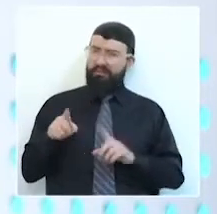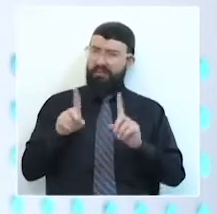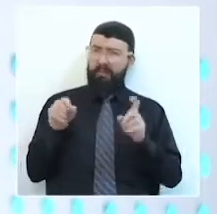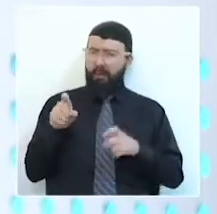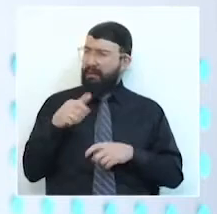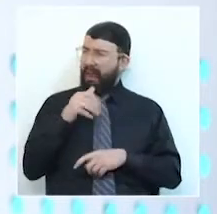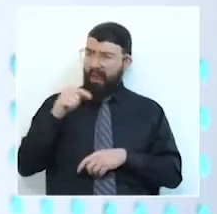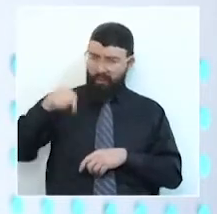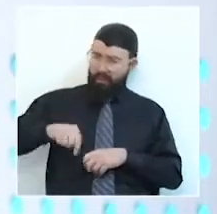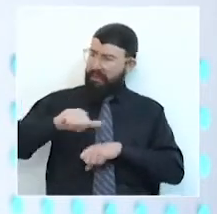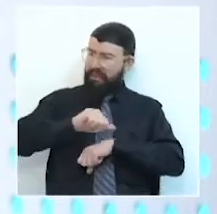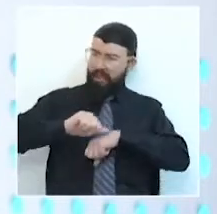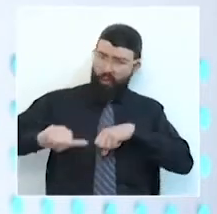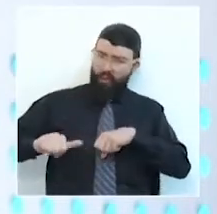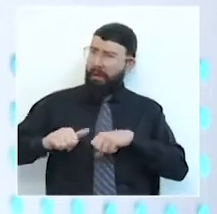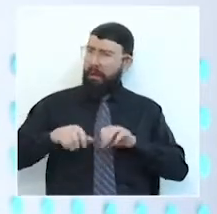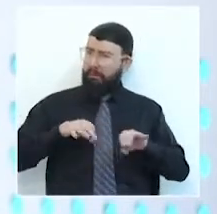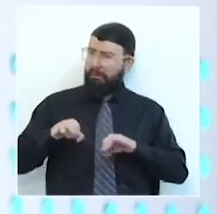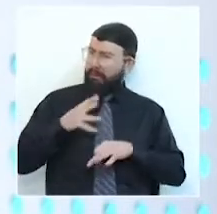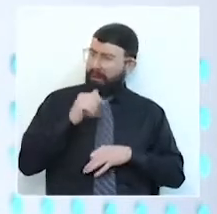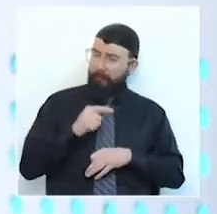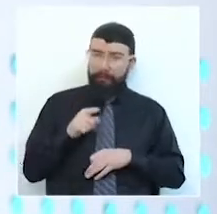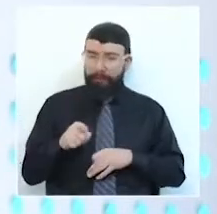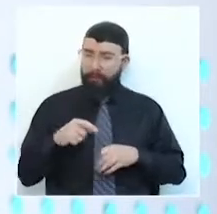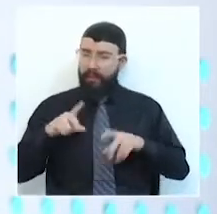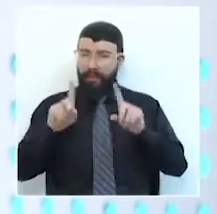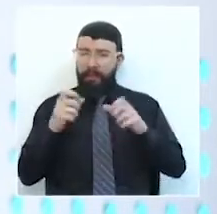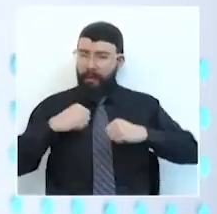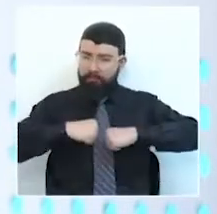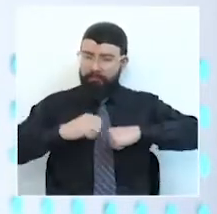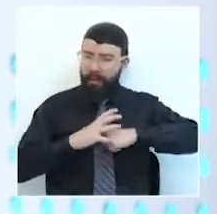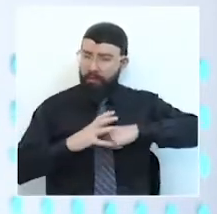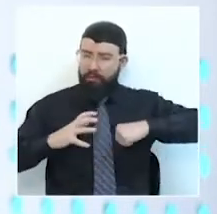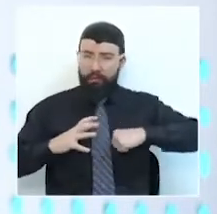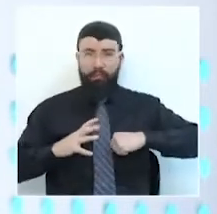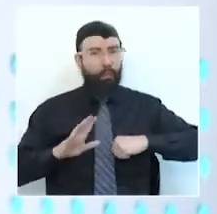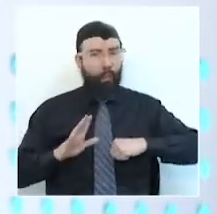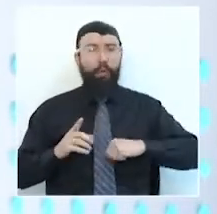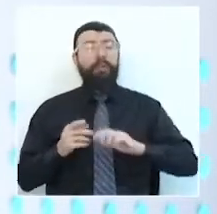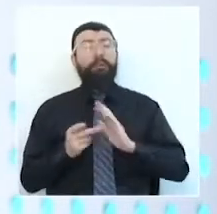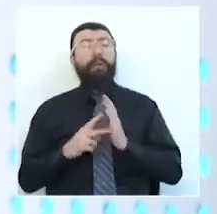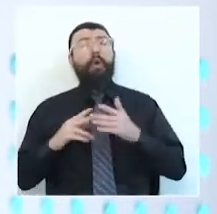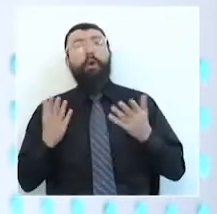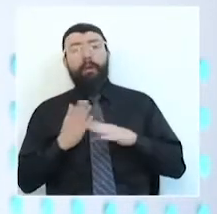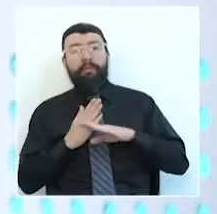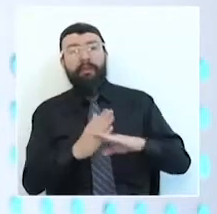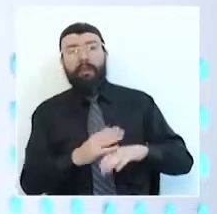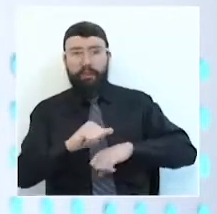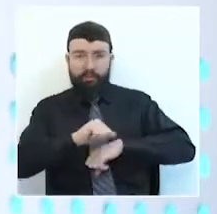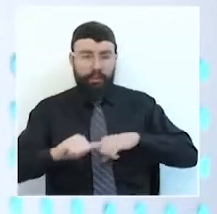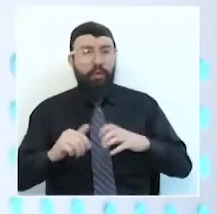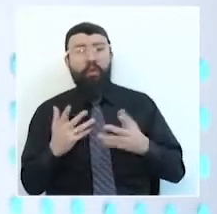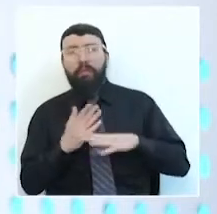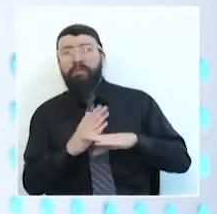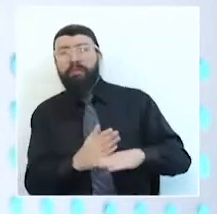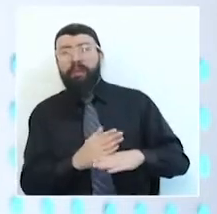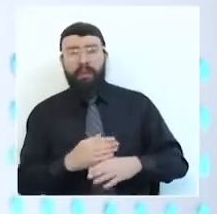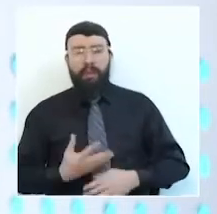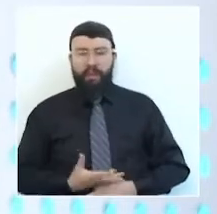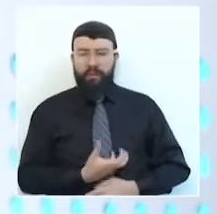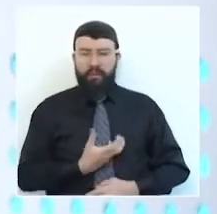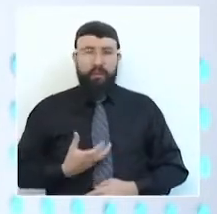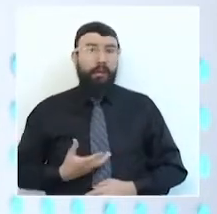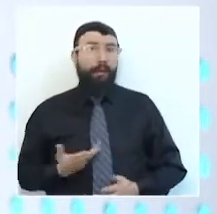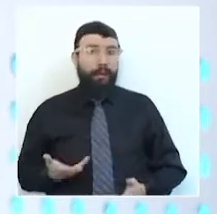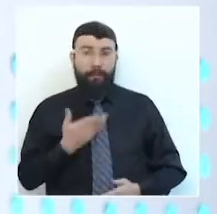cirugías o no nos hablando de gastritis no estamos hablando cómo evitar y la gastritis y muchas más cosas y